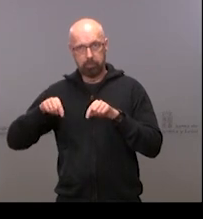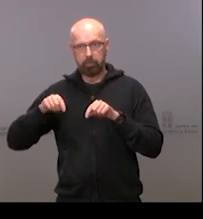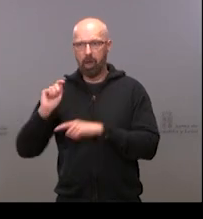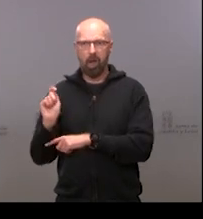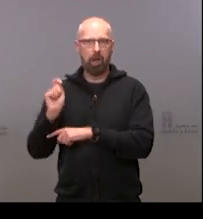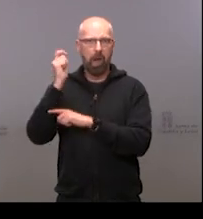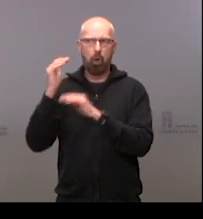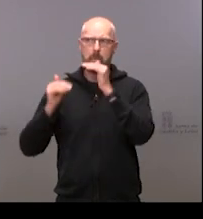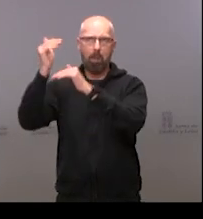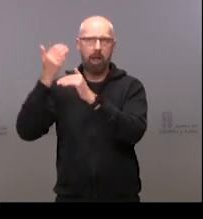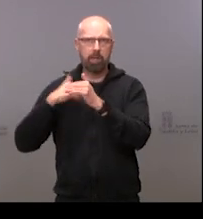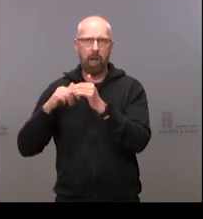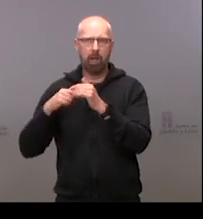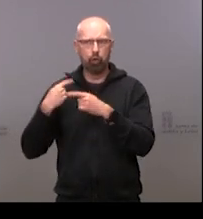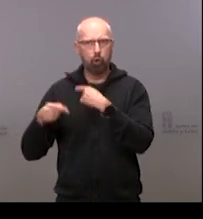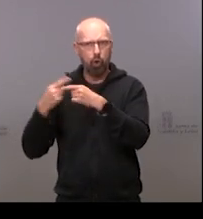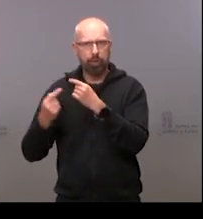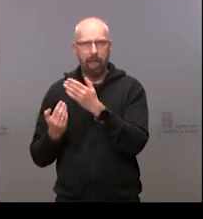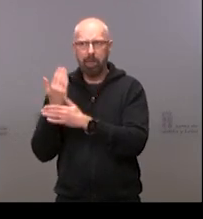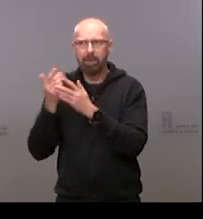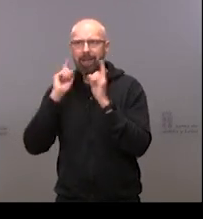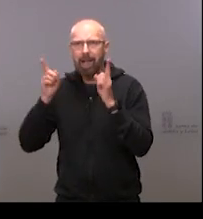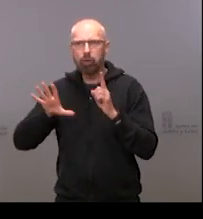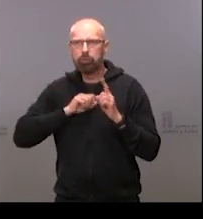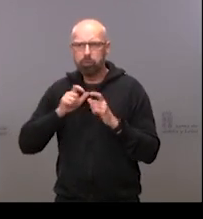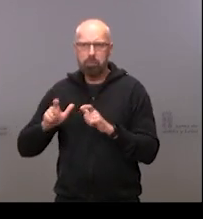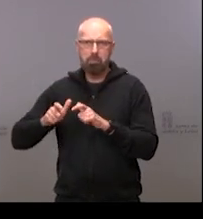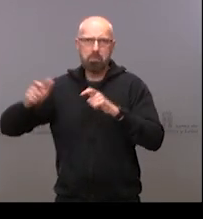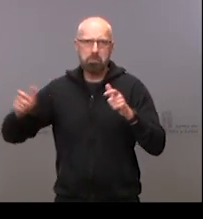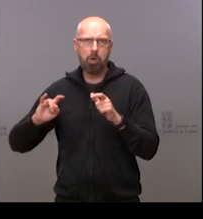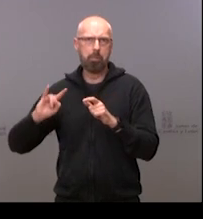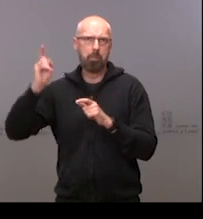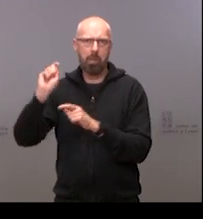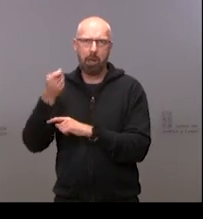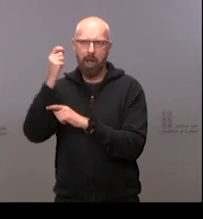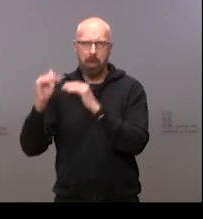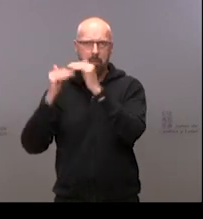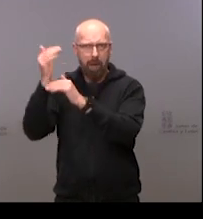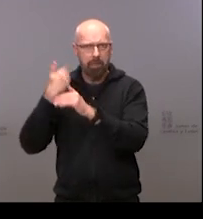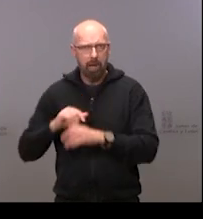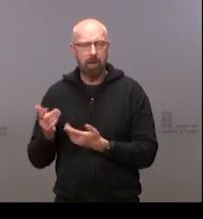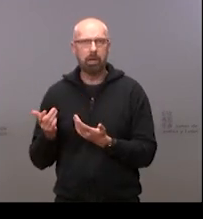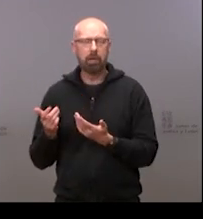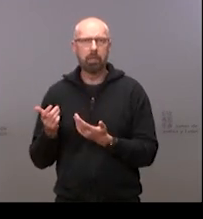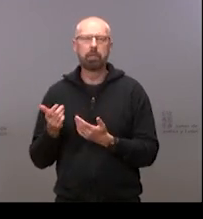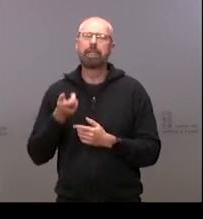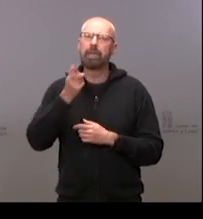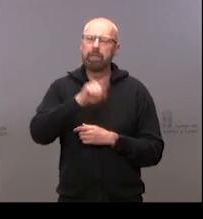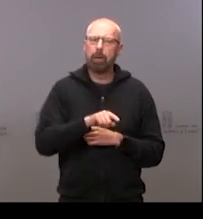de casos diarios ellos hemos batido el récord de casos diarios y por otra parte